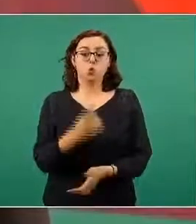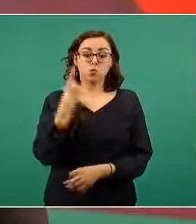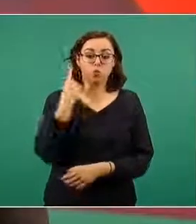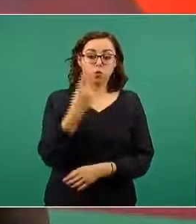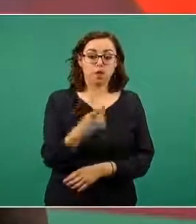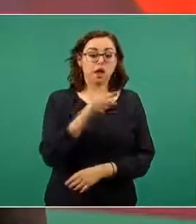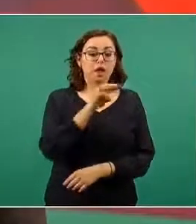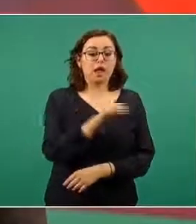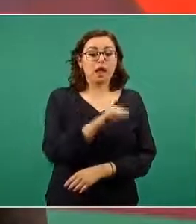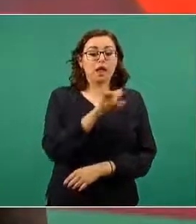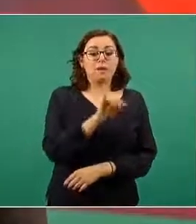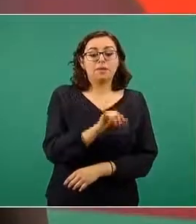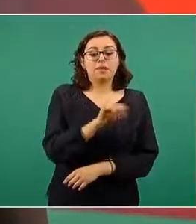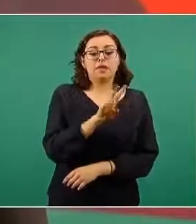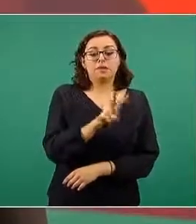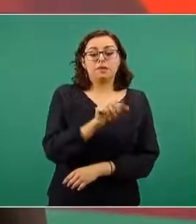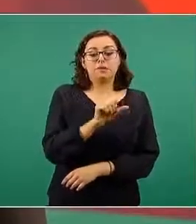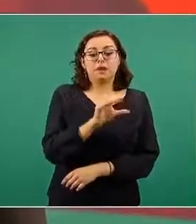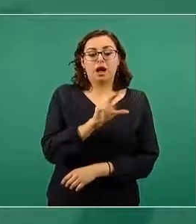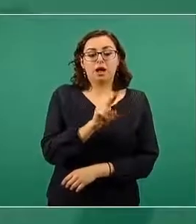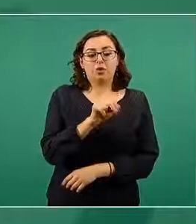es